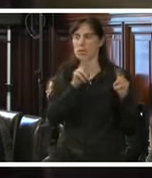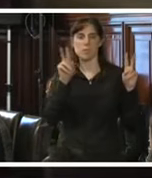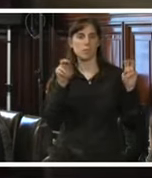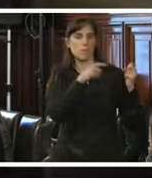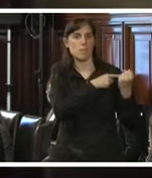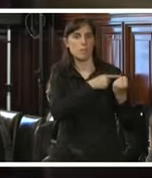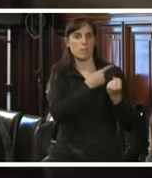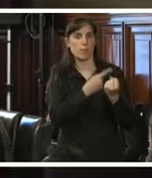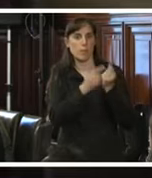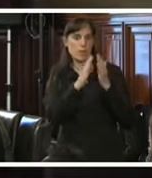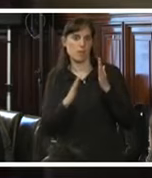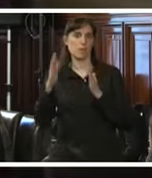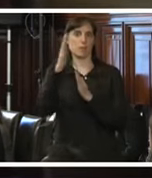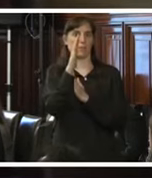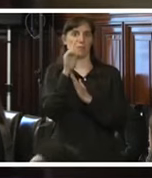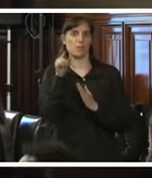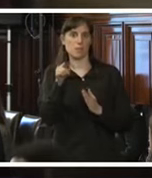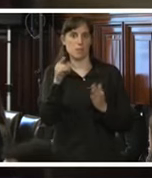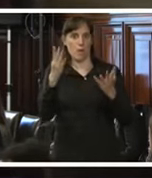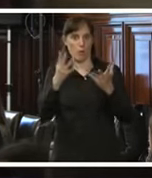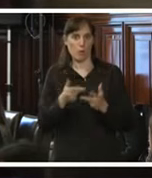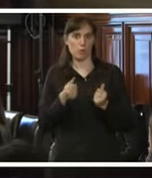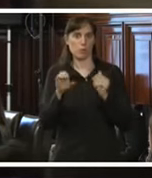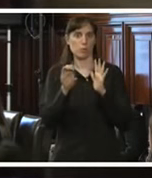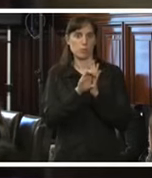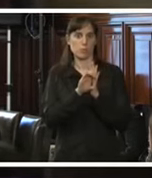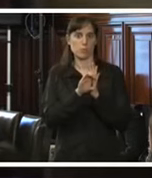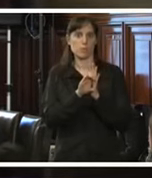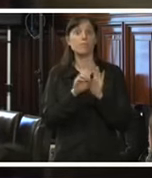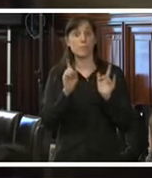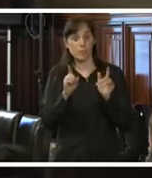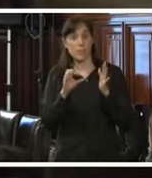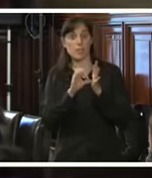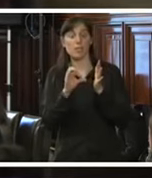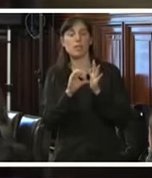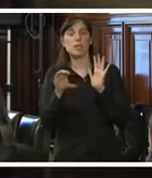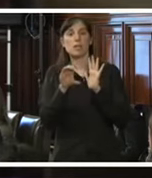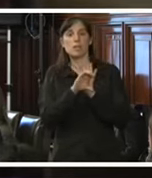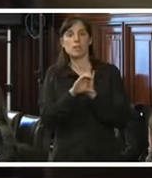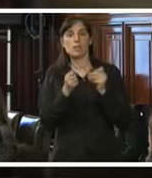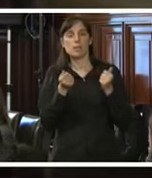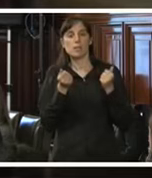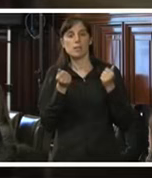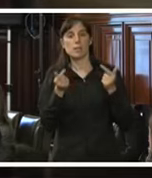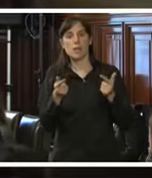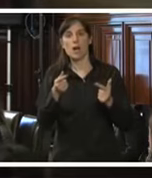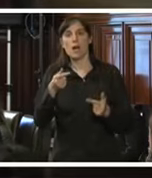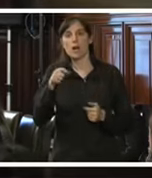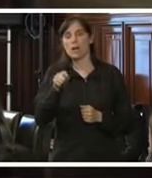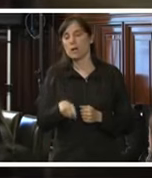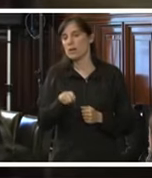aunque fuera por encima del orden constitucional. El sistema constitucional que estableció el jurado de enjuiciamiento con la